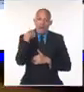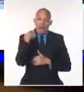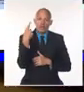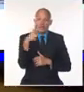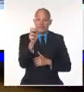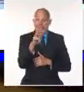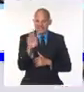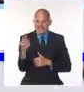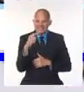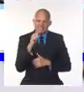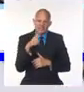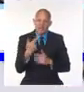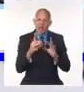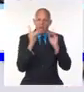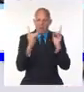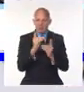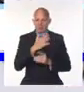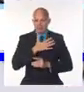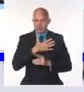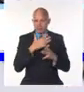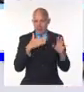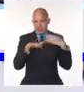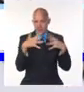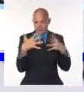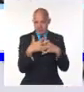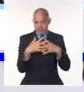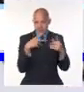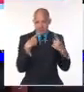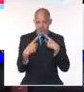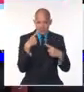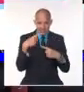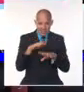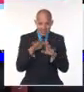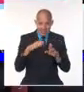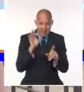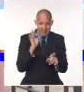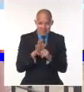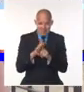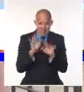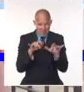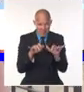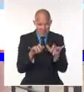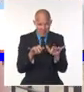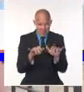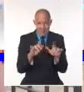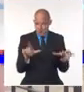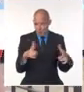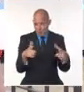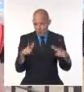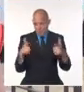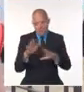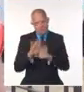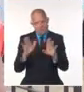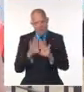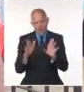de Legalizaciones del Ministerio de Relaciones Exteriores procesó un número récord de solicitudes. Ha habido un incremento en la